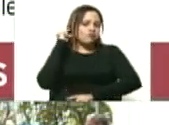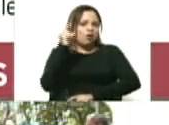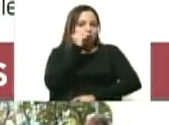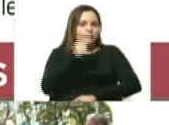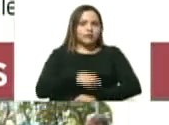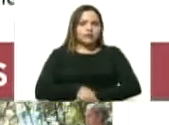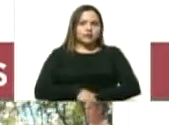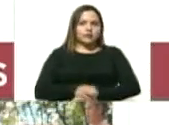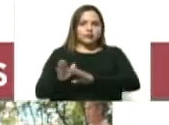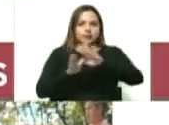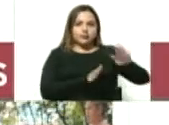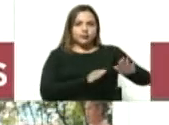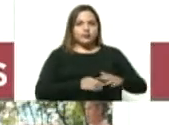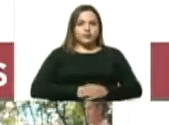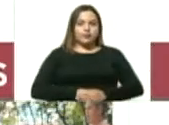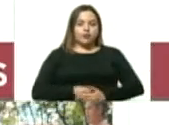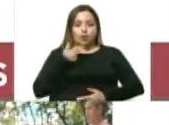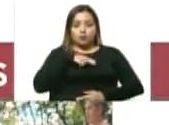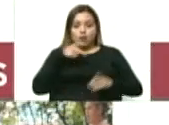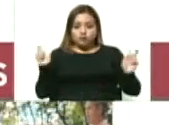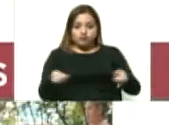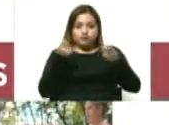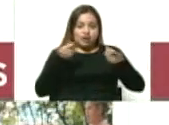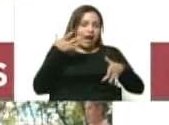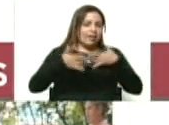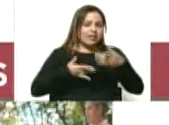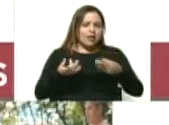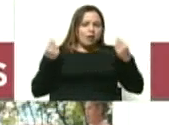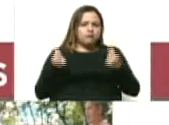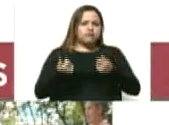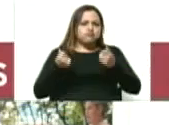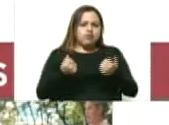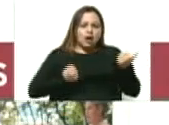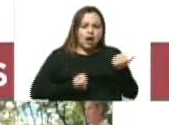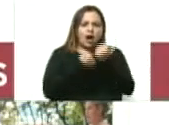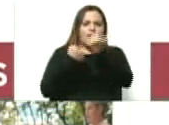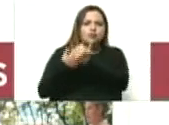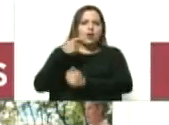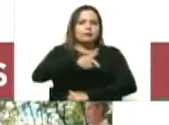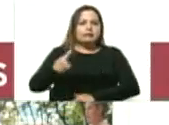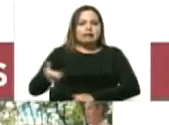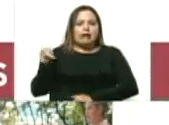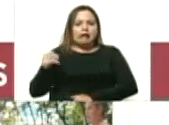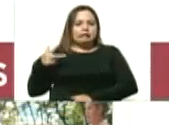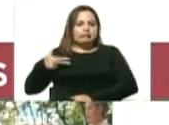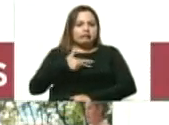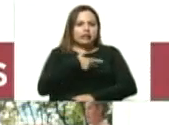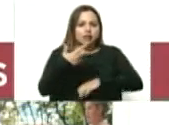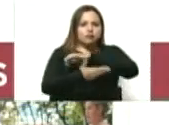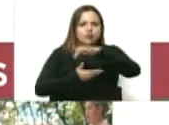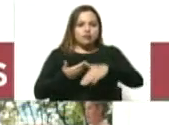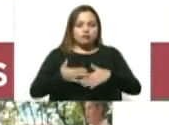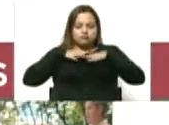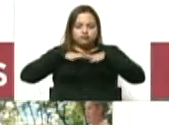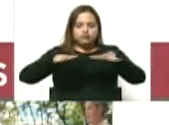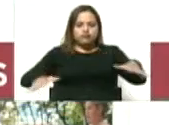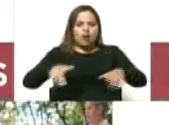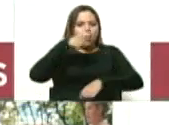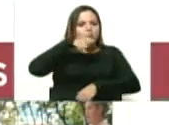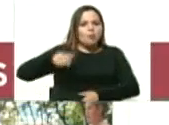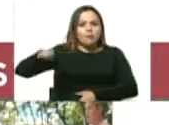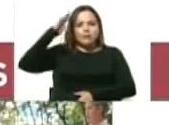promotoras están activas en apoyo sororo y solidario con las víctimas de las Tejerías en el despliegue cívico-militar del Sistema Nacional